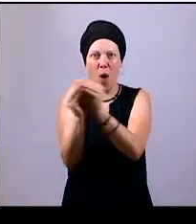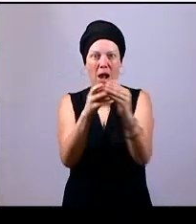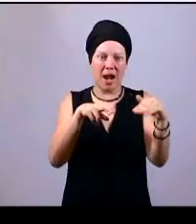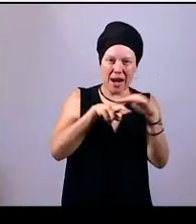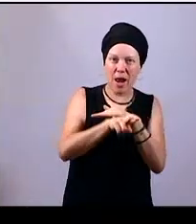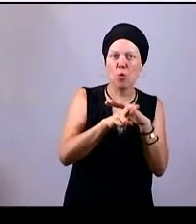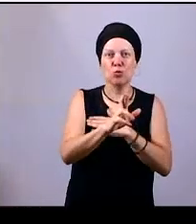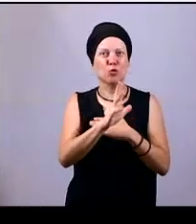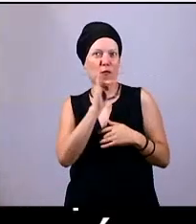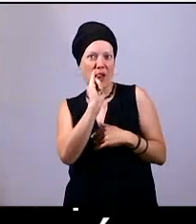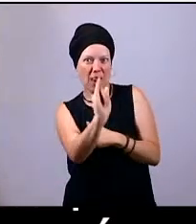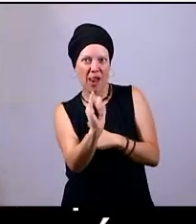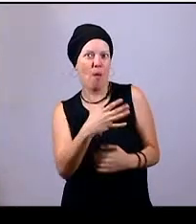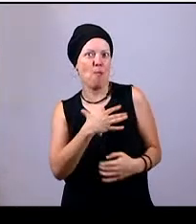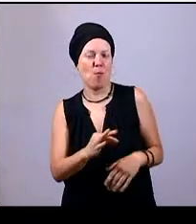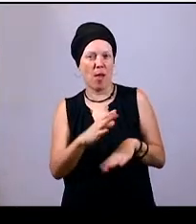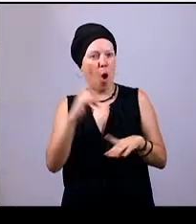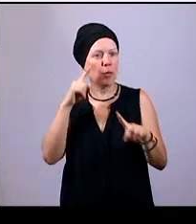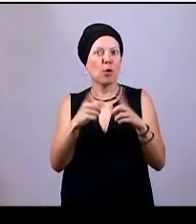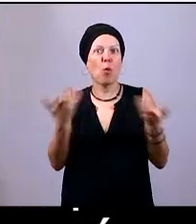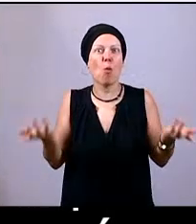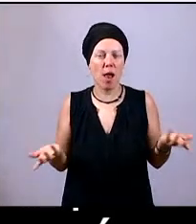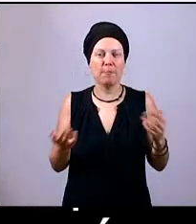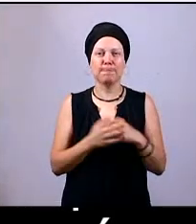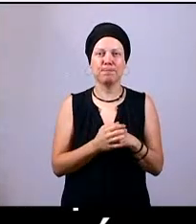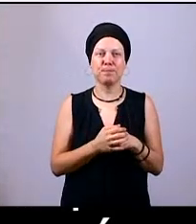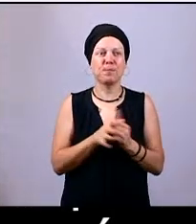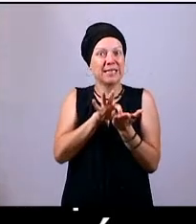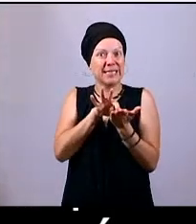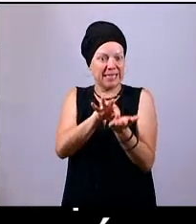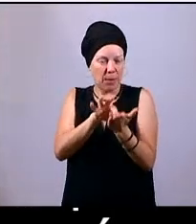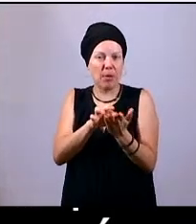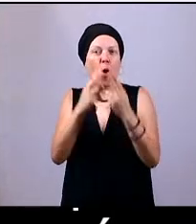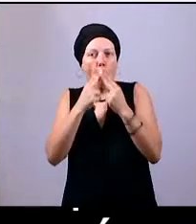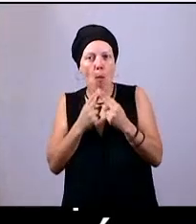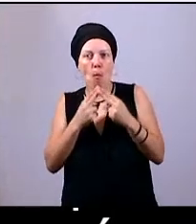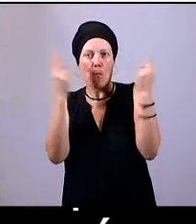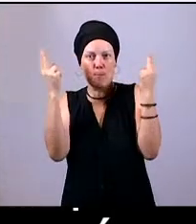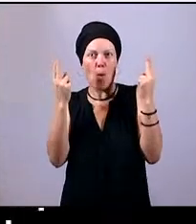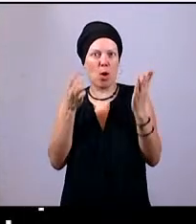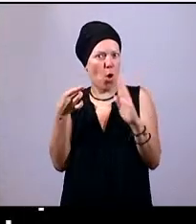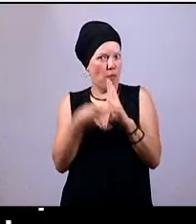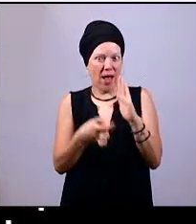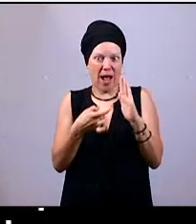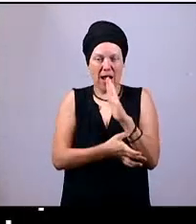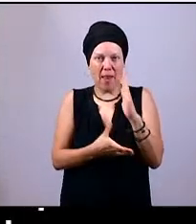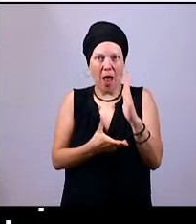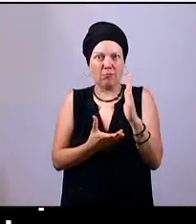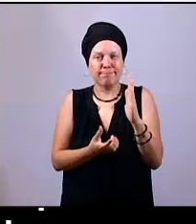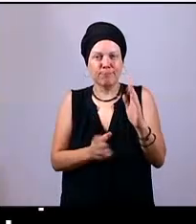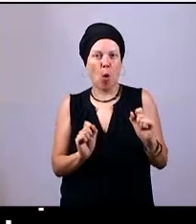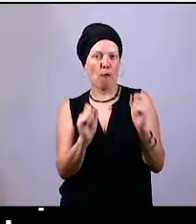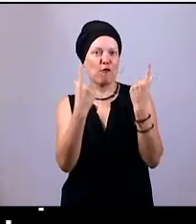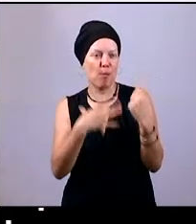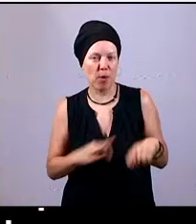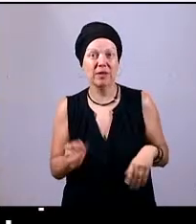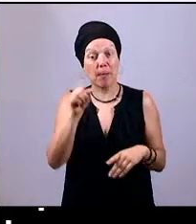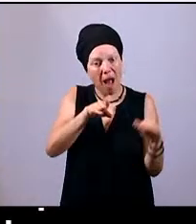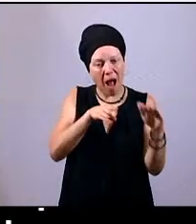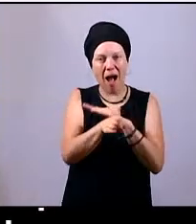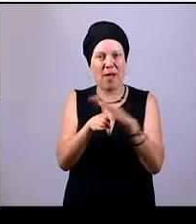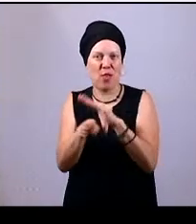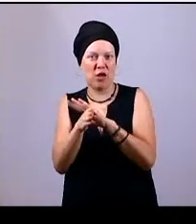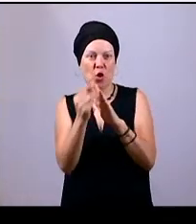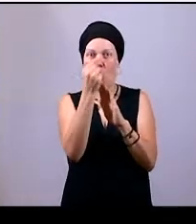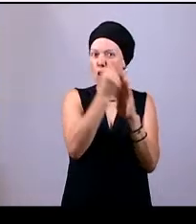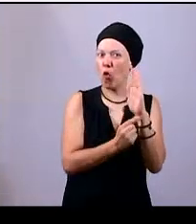recursos suficientes para lo importante que es la prestación de los servicios públicos de calidad y el acceso a los mismos en